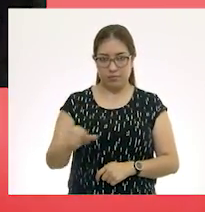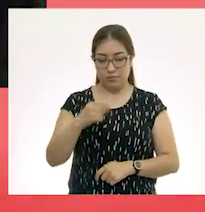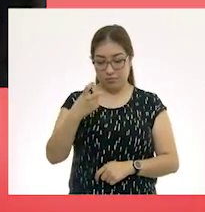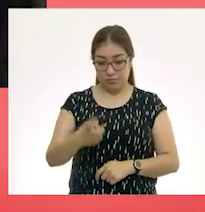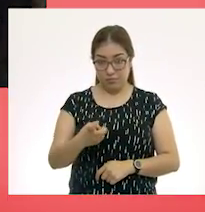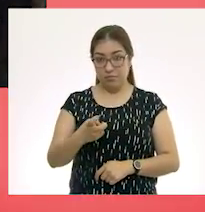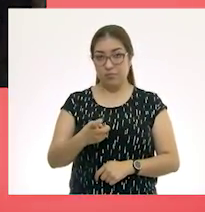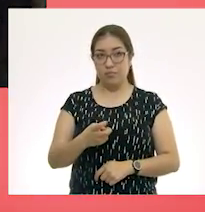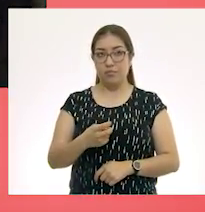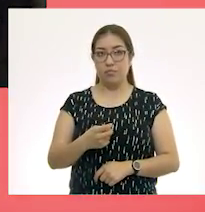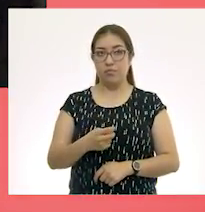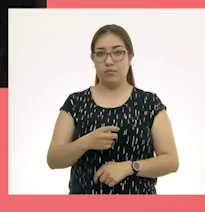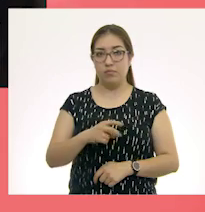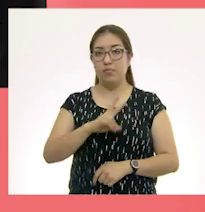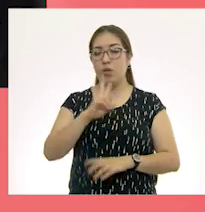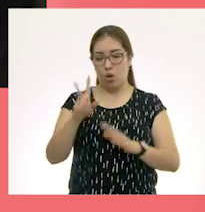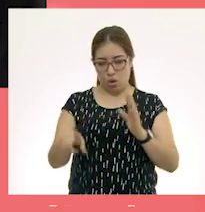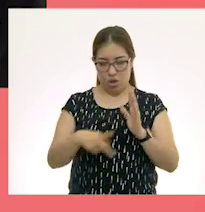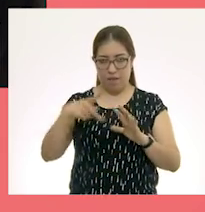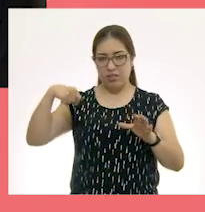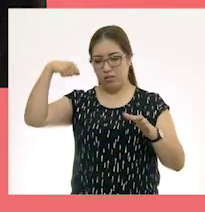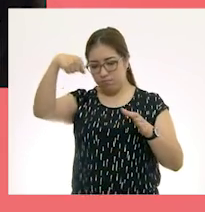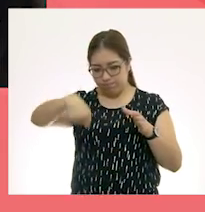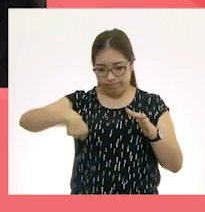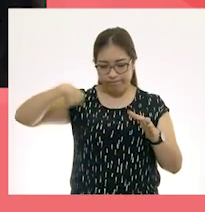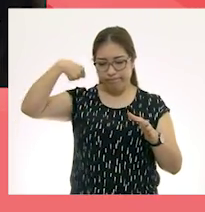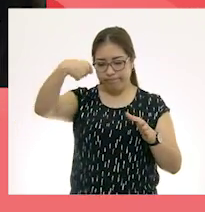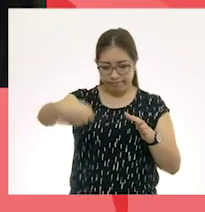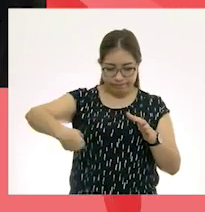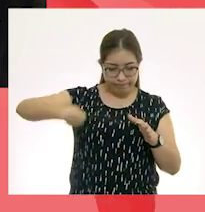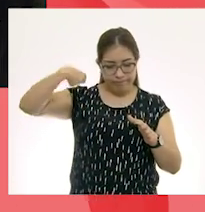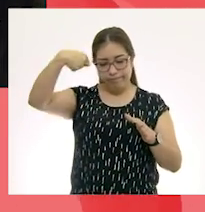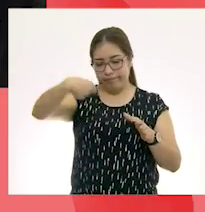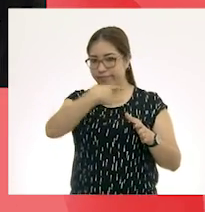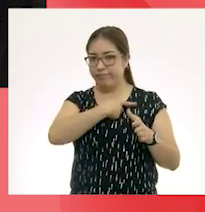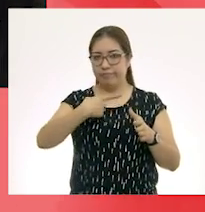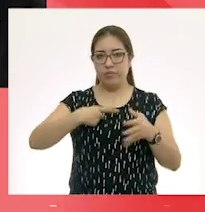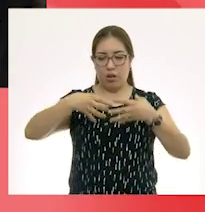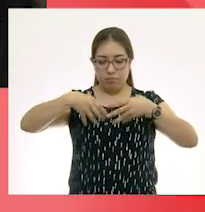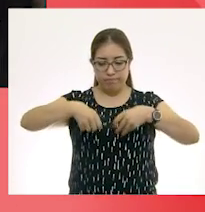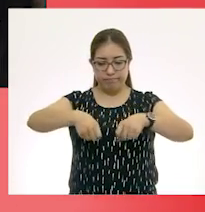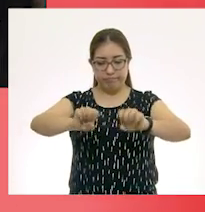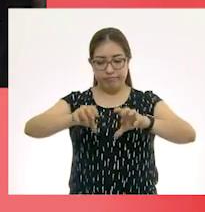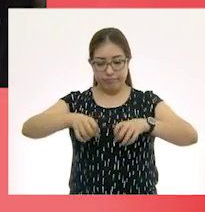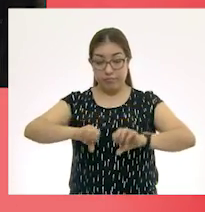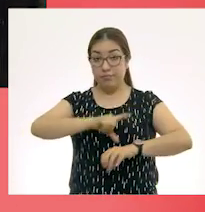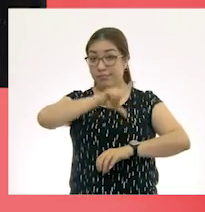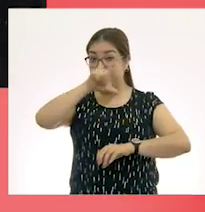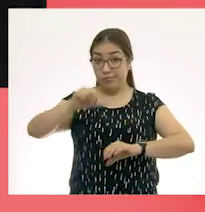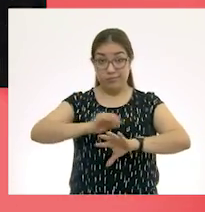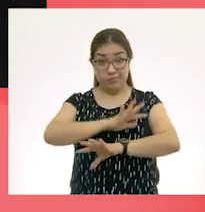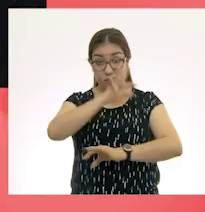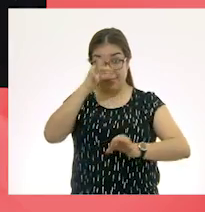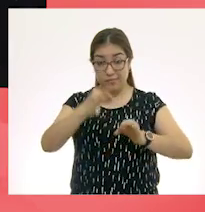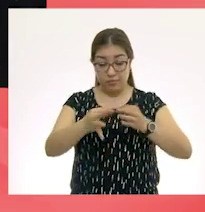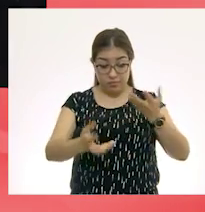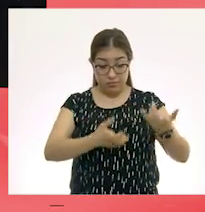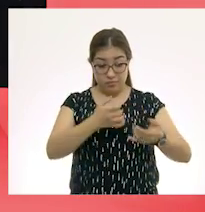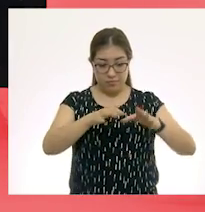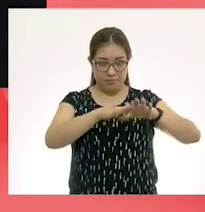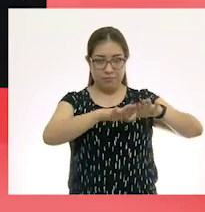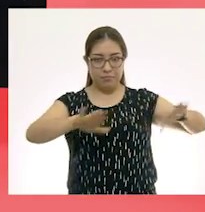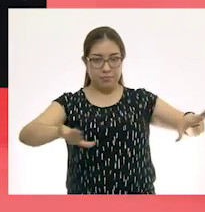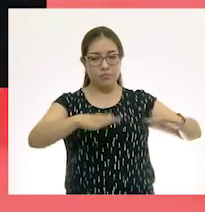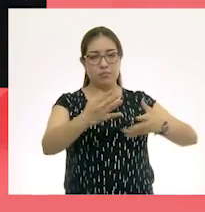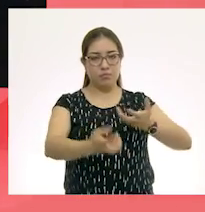y se repasa de nuevo en el molino. Perfecto. Y entonces ya estando preparada, pues ya tenemos prendido el comal para